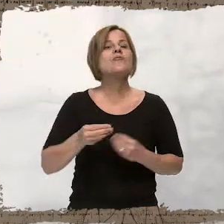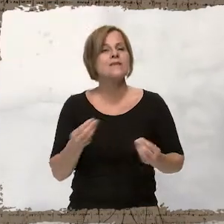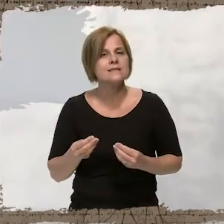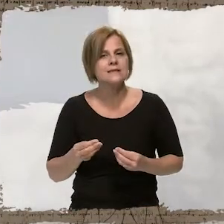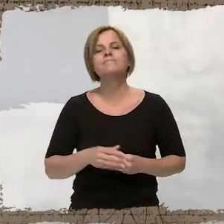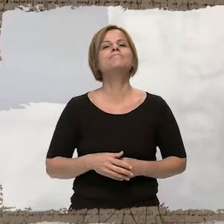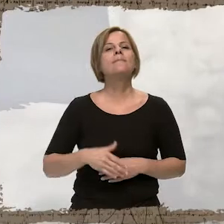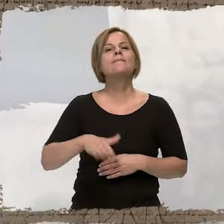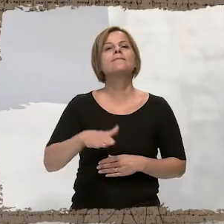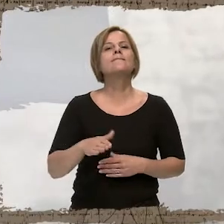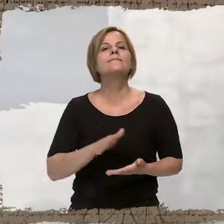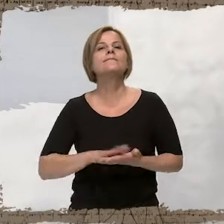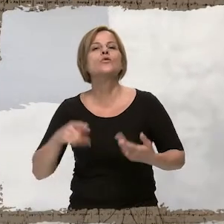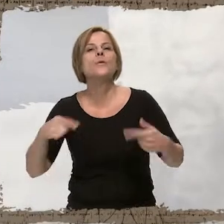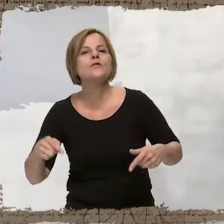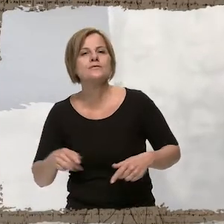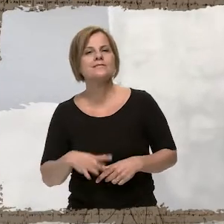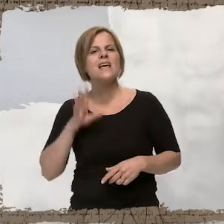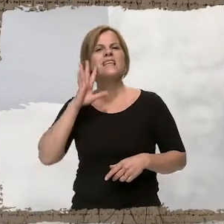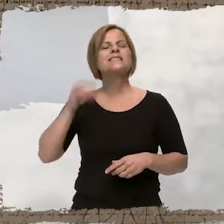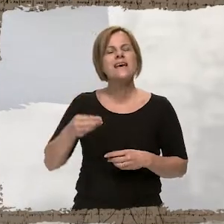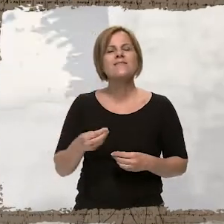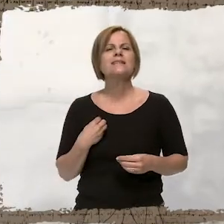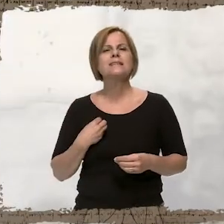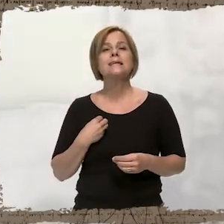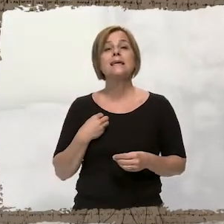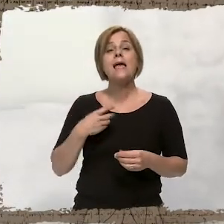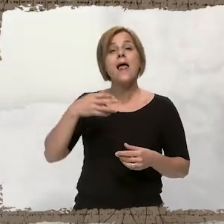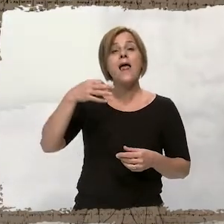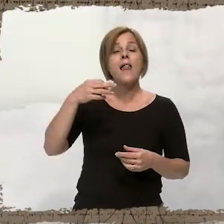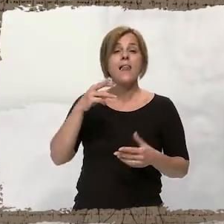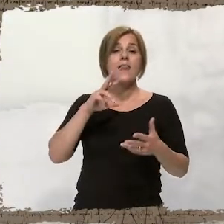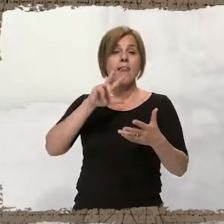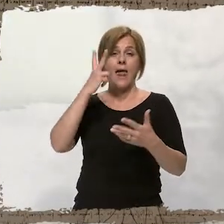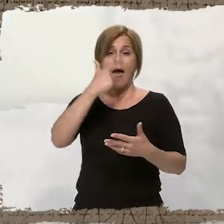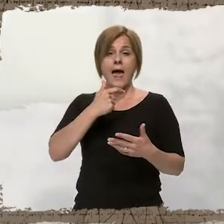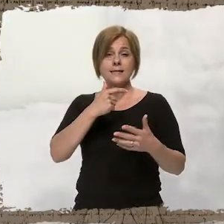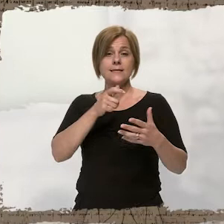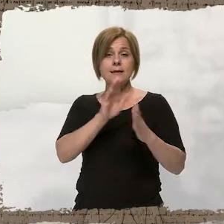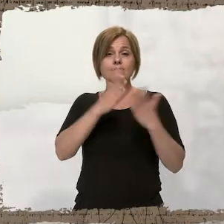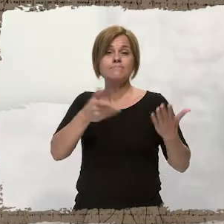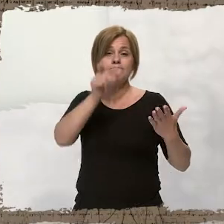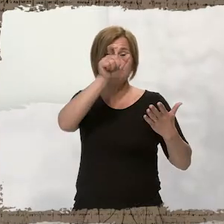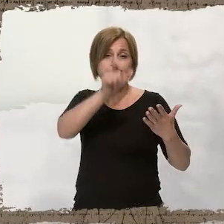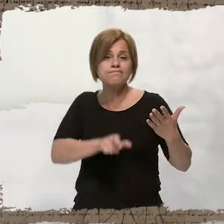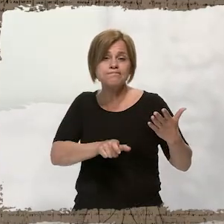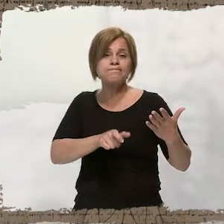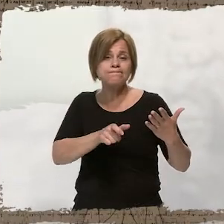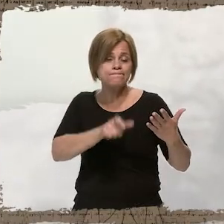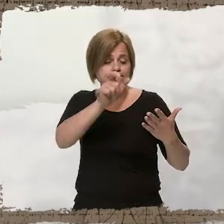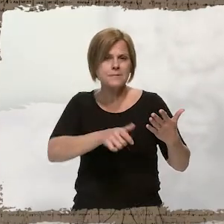vamos al sabías que de hoy para ver qué cosas nuevas aprendemos sabes que la letra es la